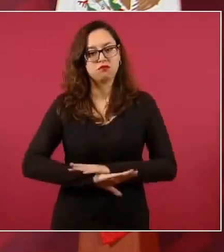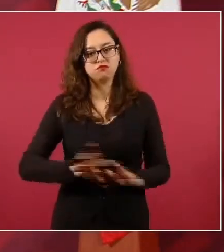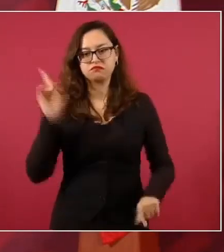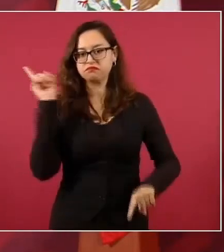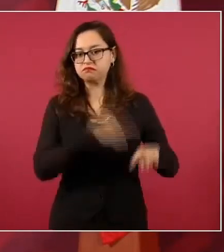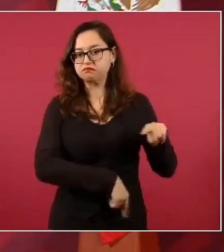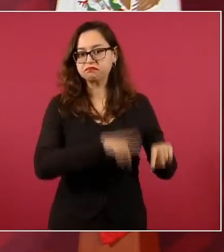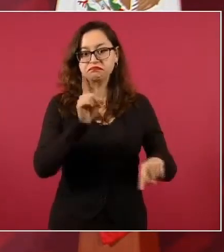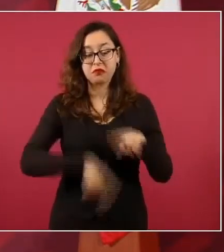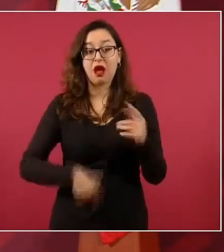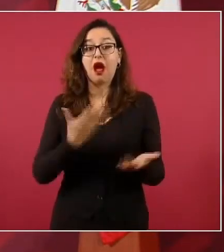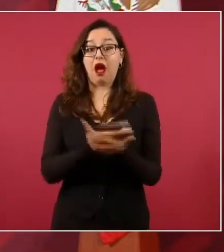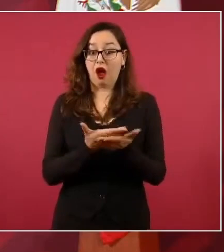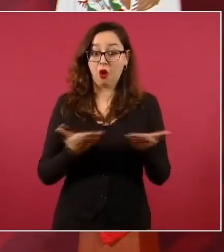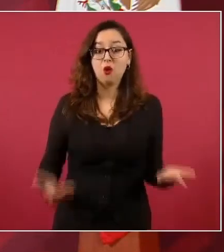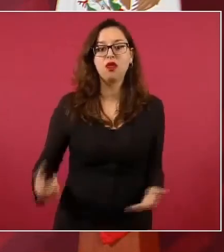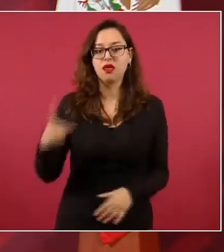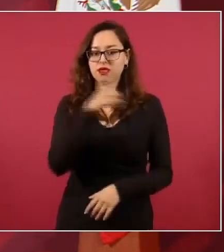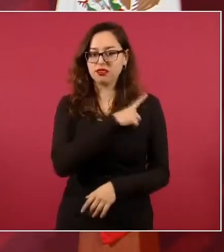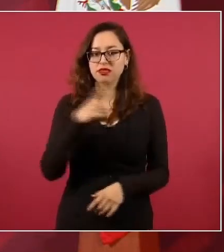fuera máscaras.